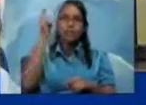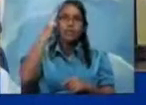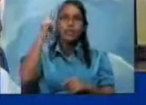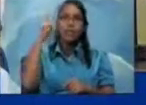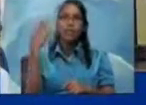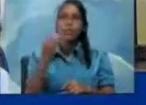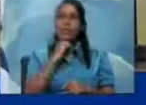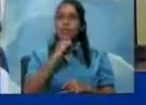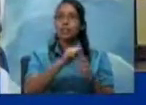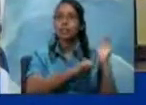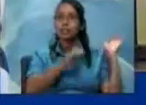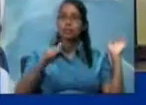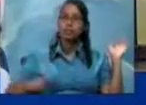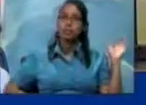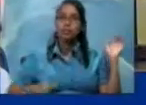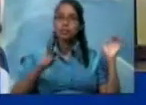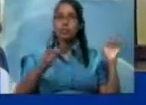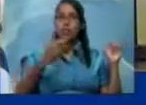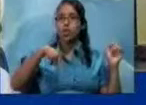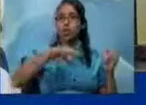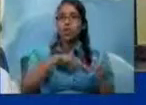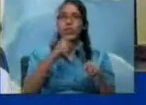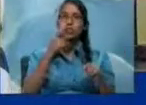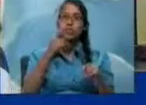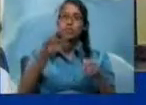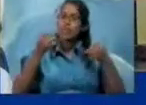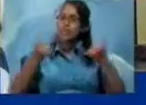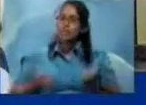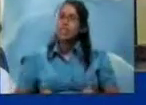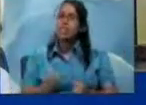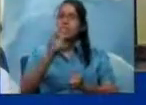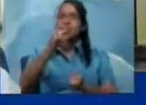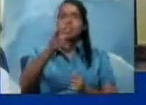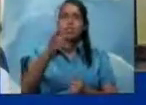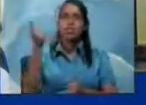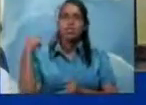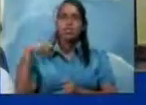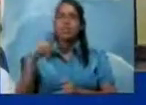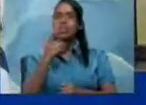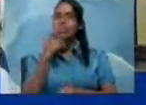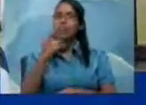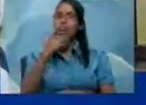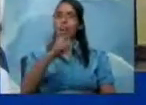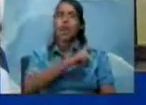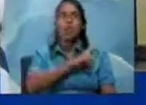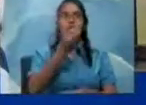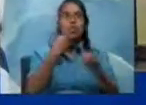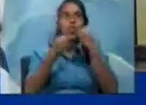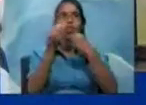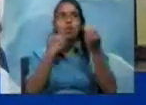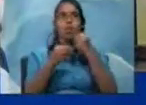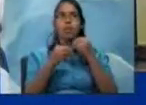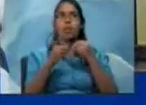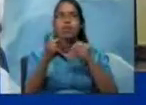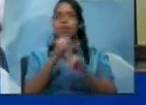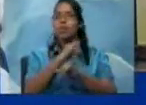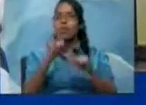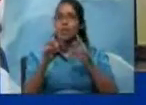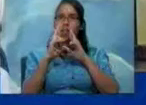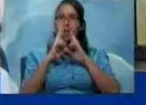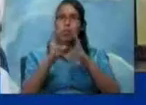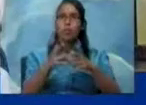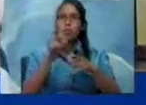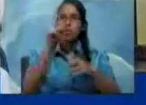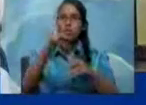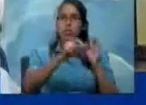es el señor y el Señor nos dice hijitos tenéis algo de comer cómo le habrías respondido